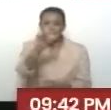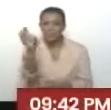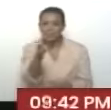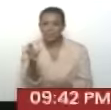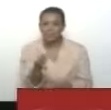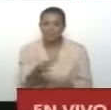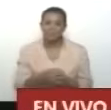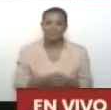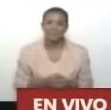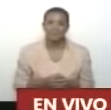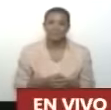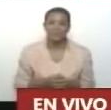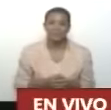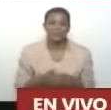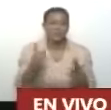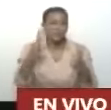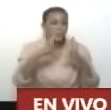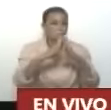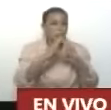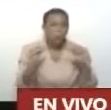Esequibo. ¿Ah?